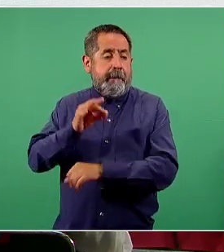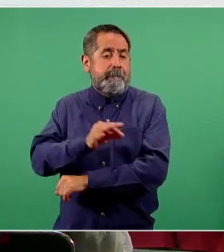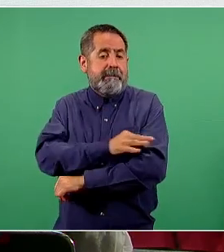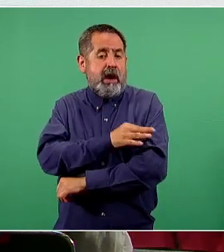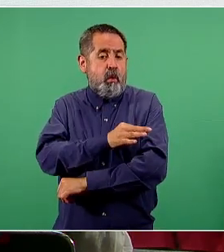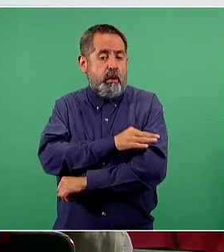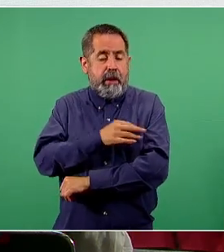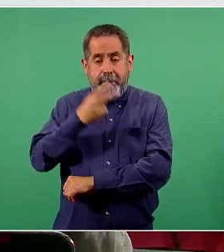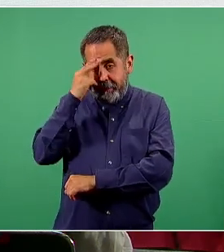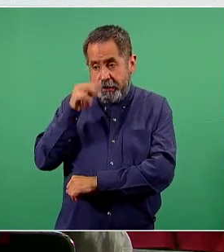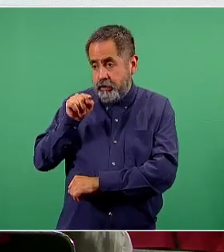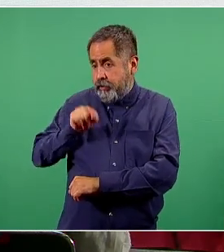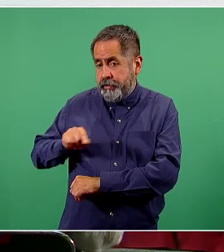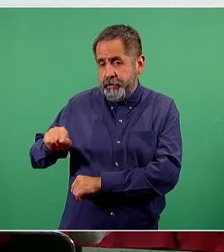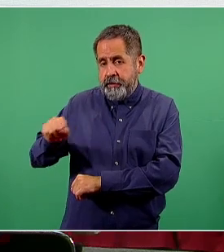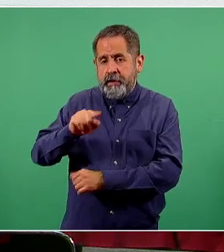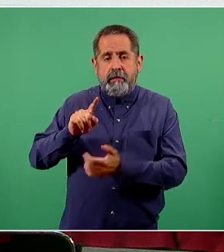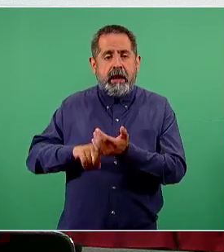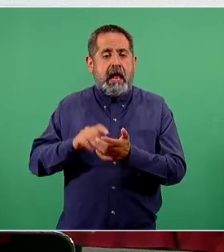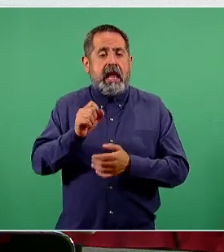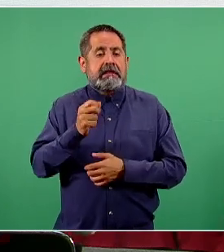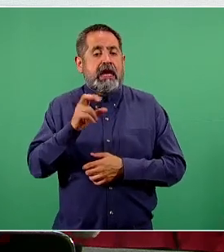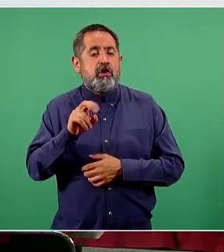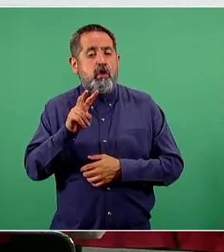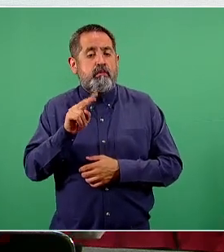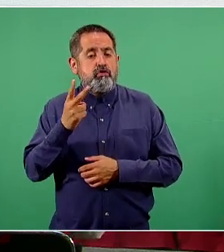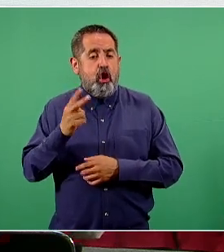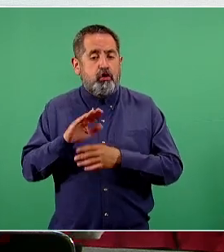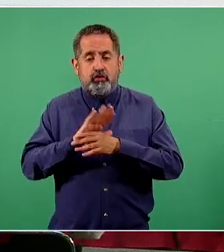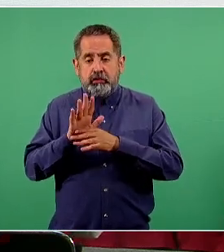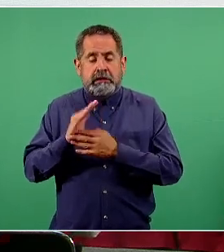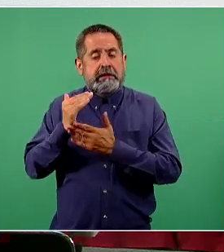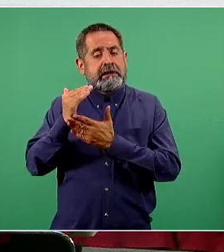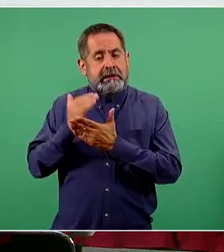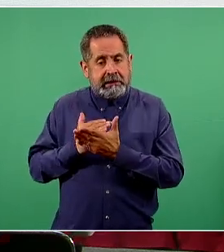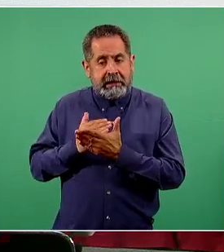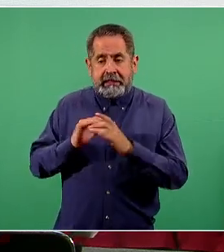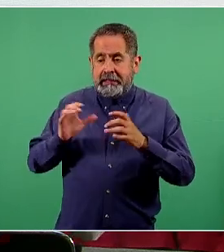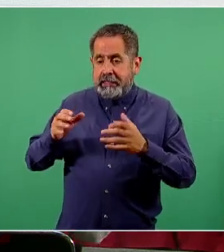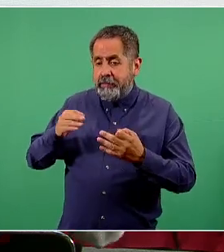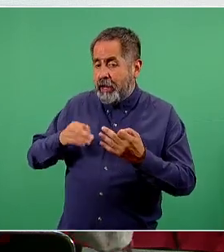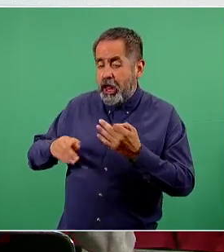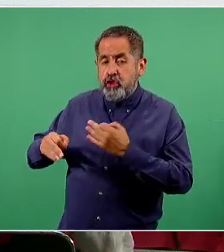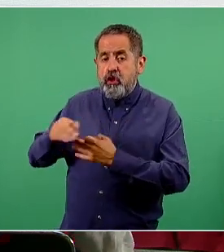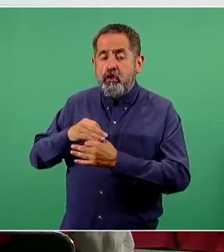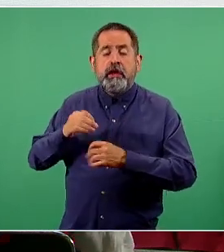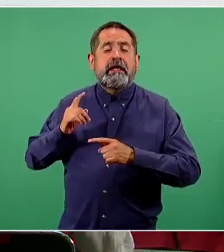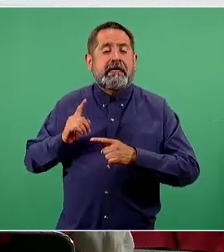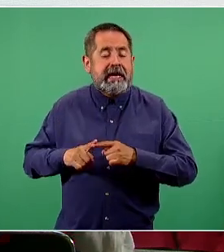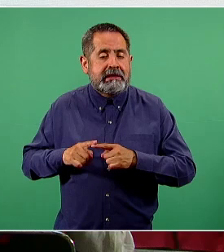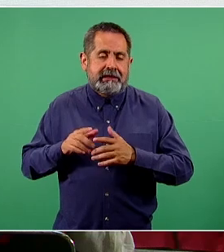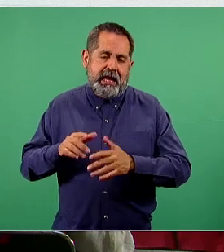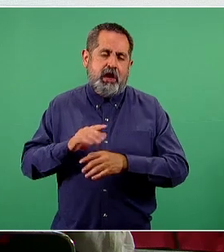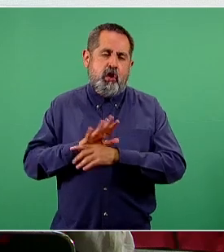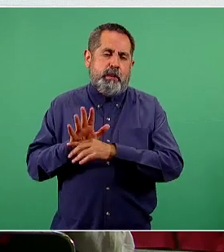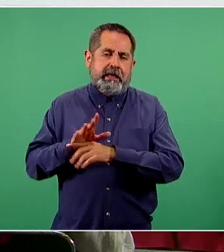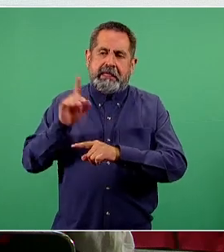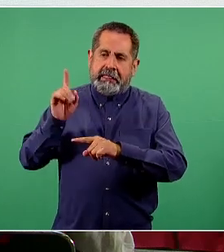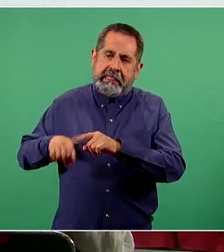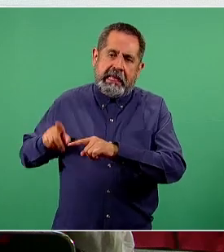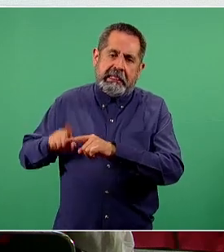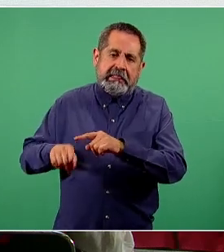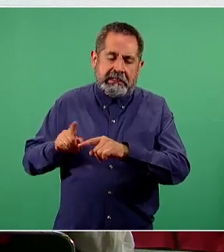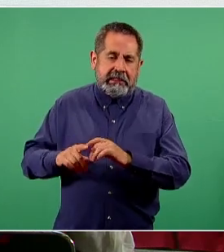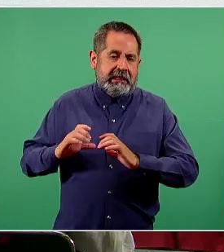en México contra el virus SARS-CoV-2, que produce un fenómeno colectivo, que es la epidemia de COVID, el objetivo